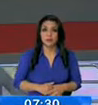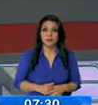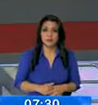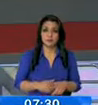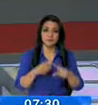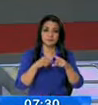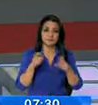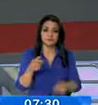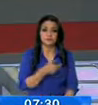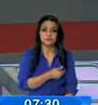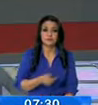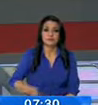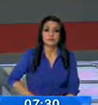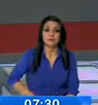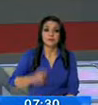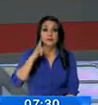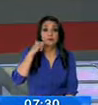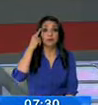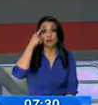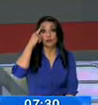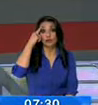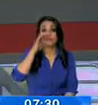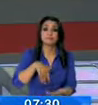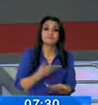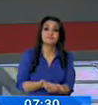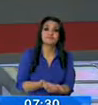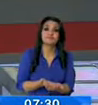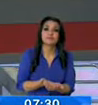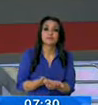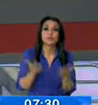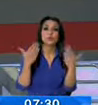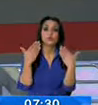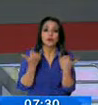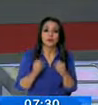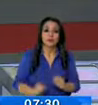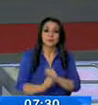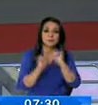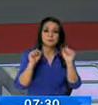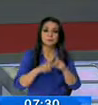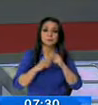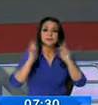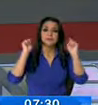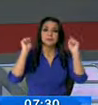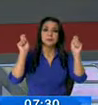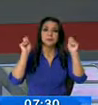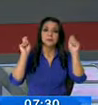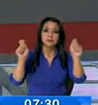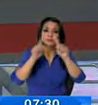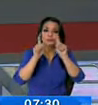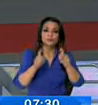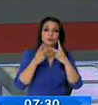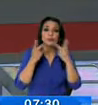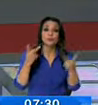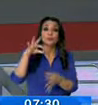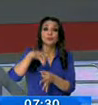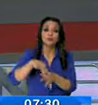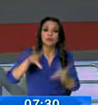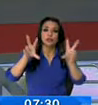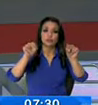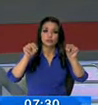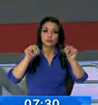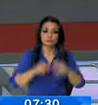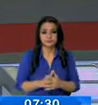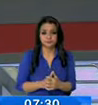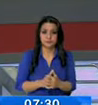El expresidente de la República, Rafael Correa, llegó a Guayaquil esta madrugada para iniciar su campaña por el no en la consulta popular y referendo.